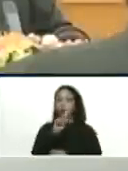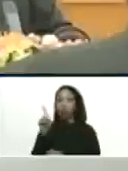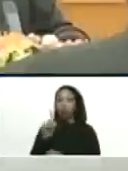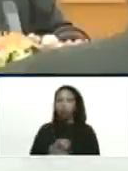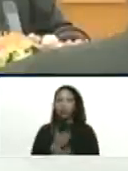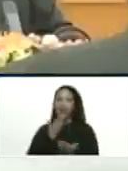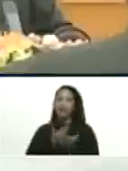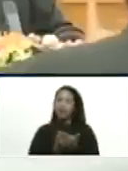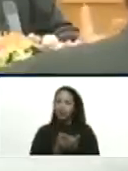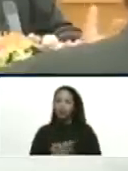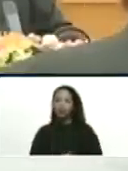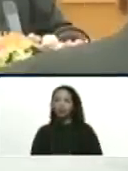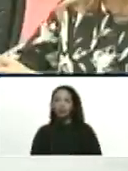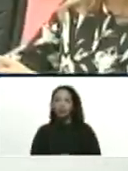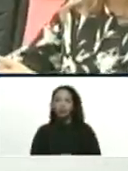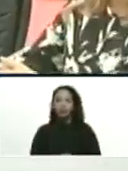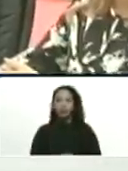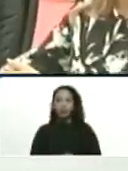Agradecer